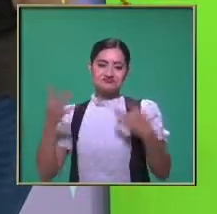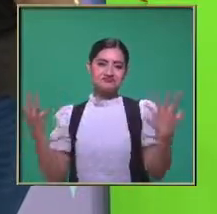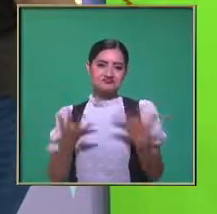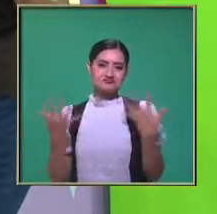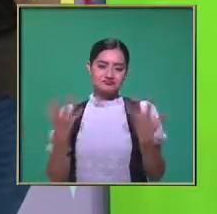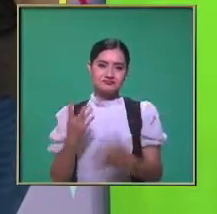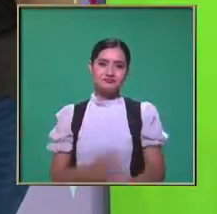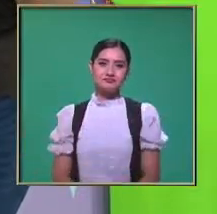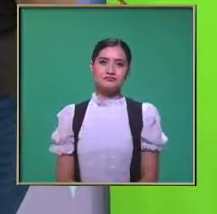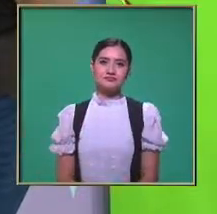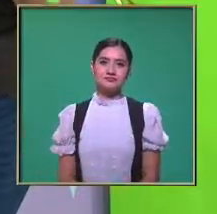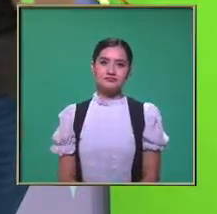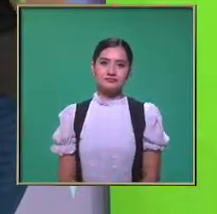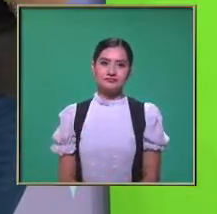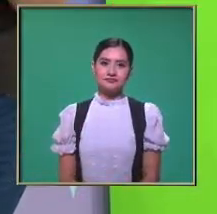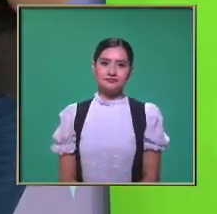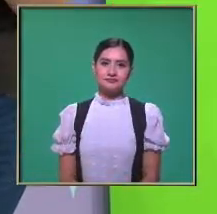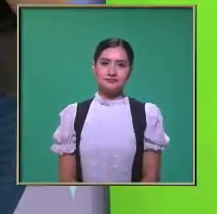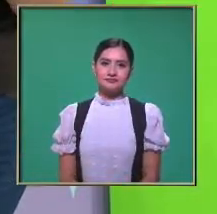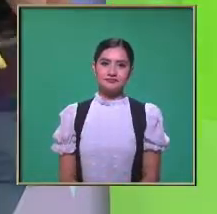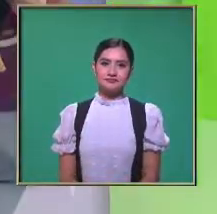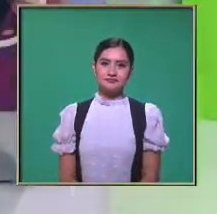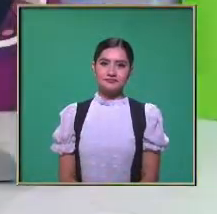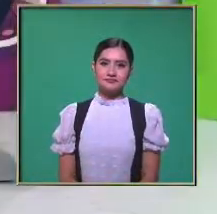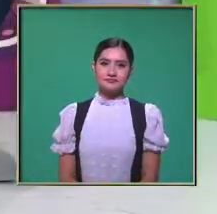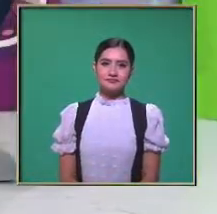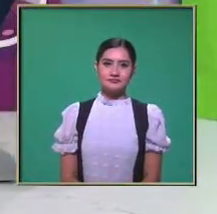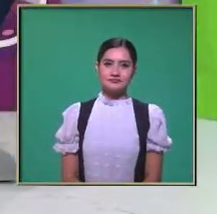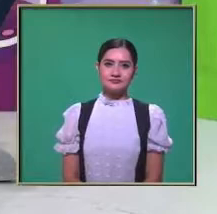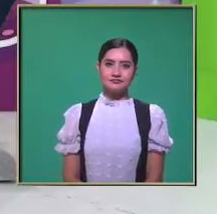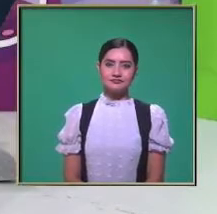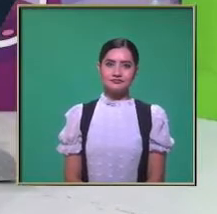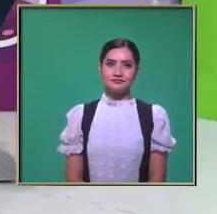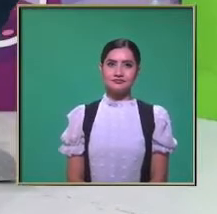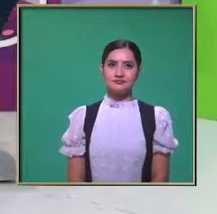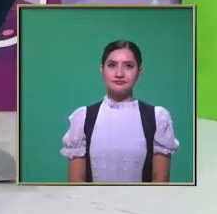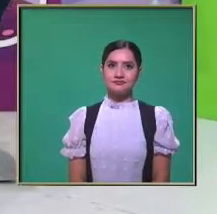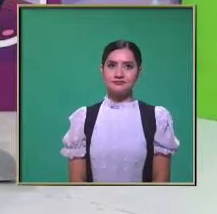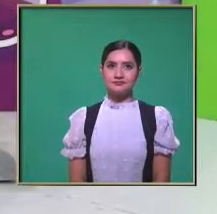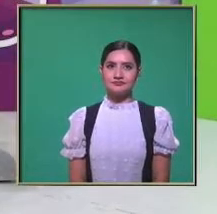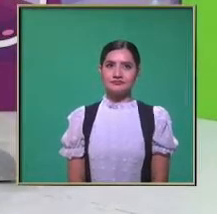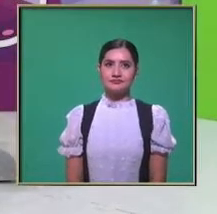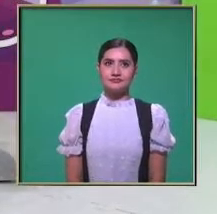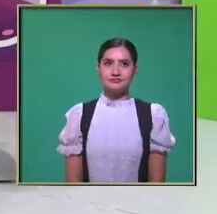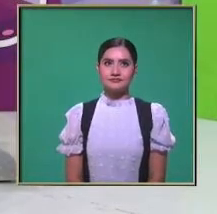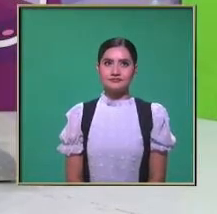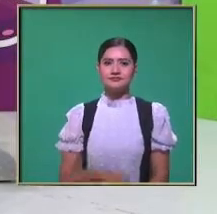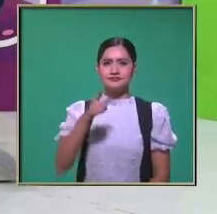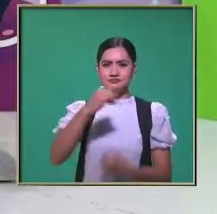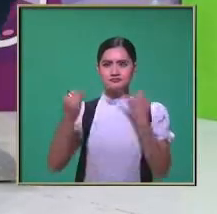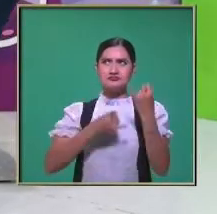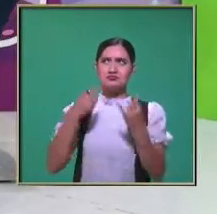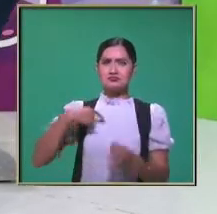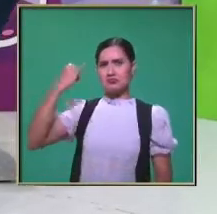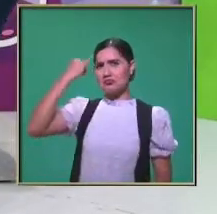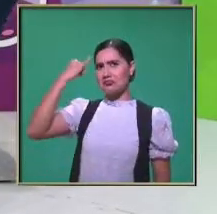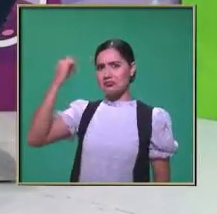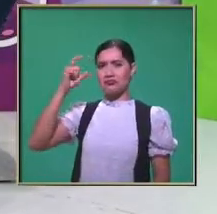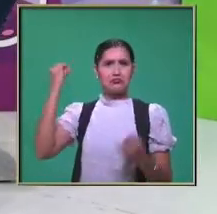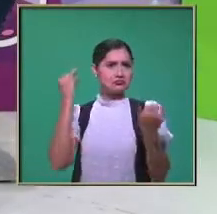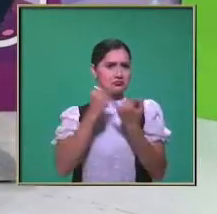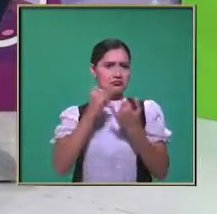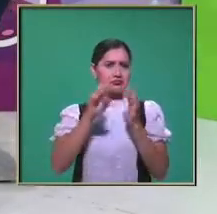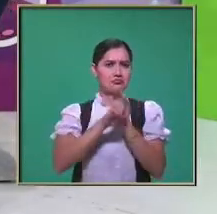buscarlo y ahora bien. Entonces, ¿saben cómo podemos jugar? Padre. Maestra Marcia, ¿sabes cómo podemos jugar? Y con música también yo voy a